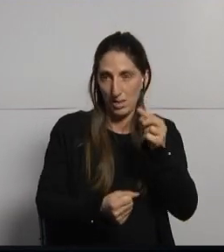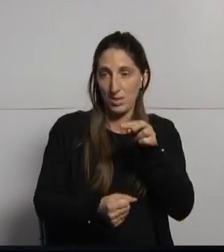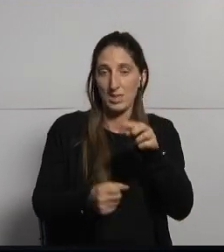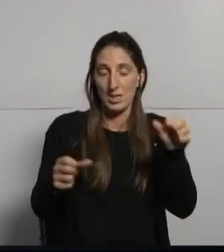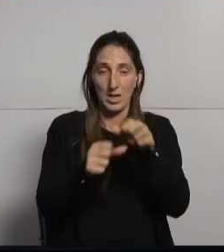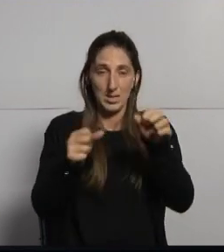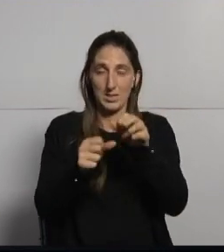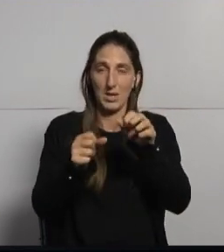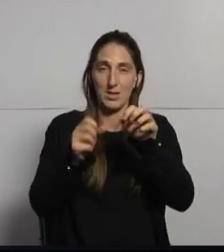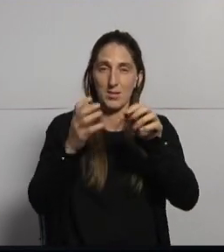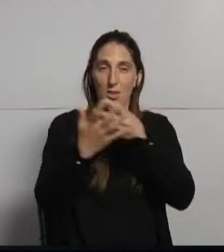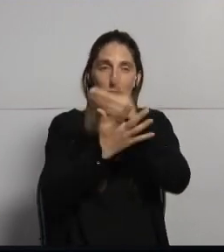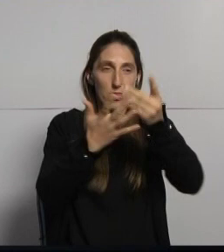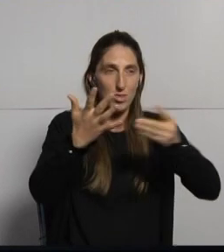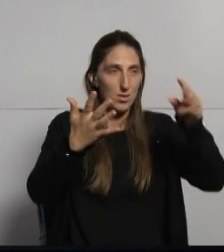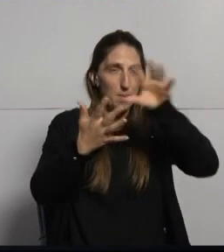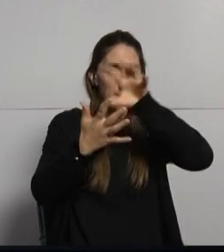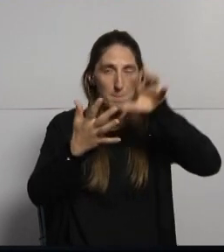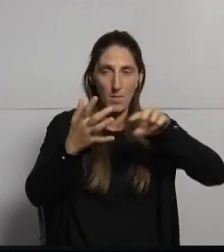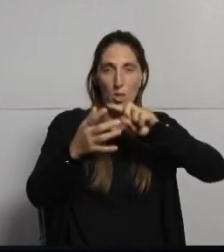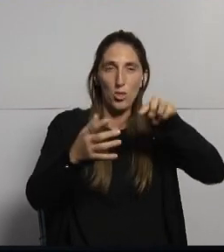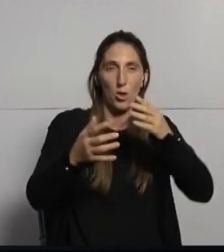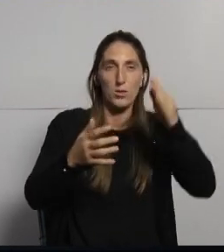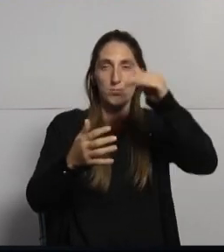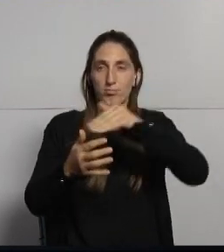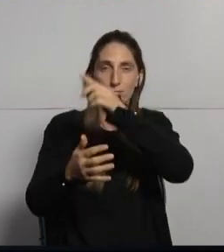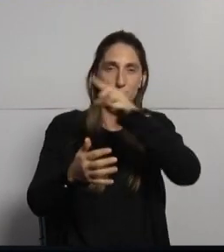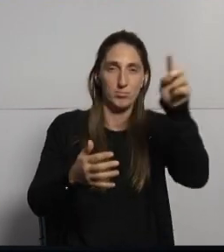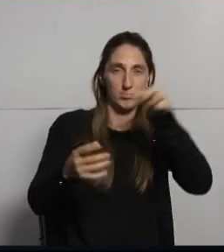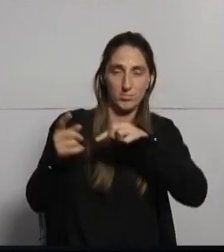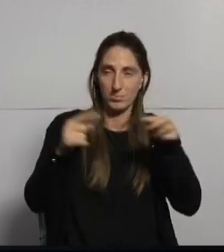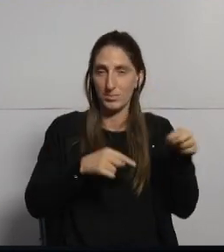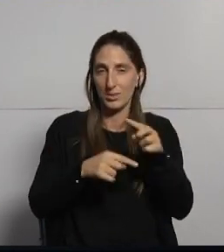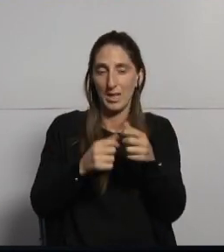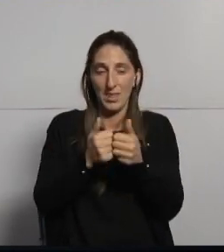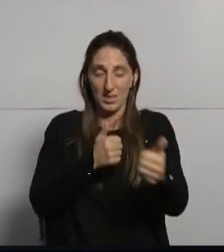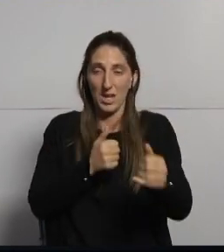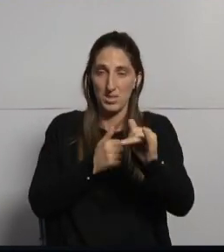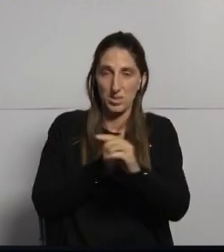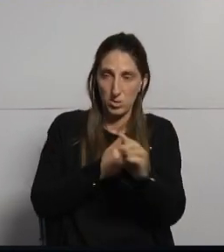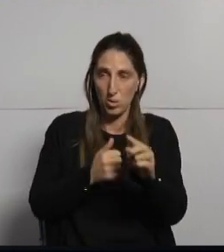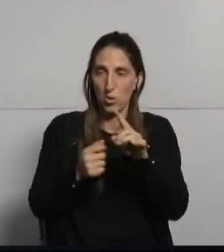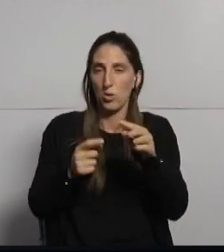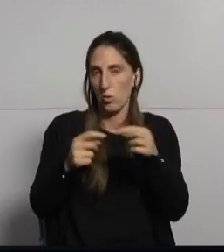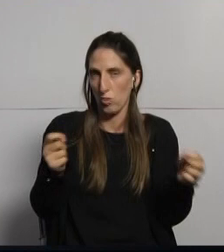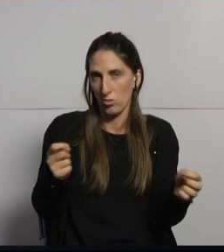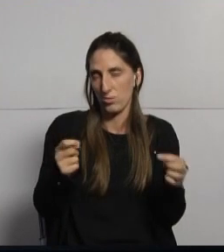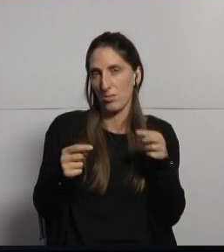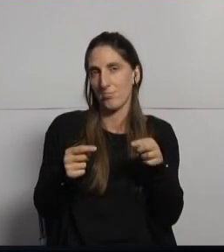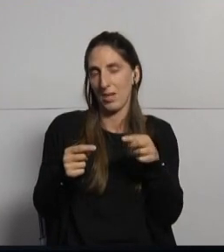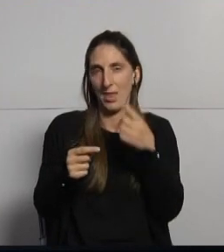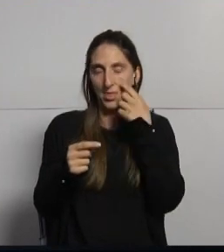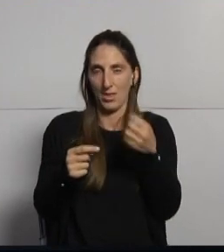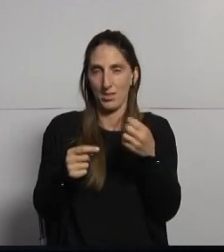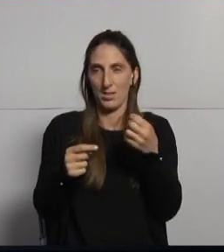hacer con eso un mapa de cómo se están moviendo, dónde se están aglomerando, justamente a qué distancias y demás, y qué tipo de cosas,